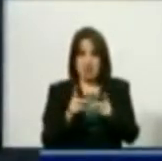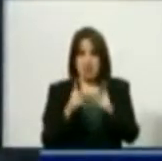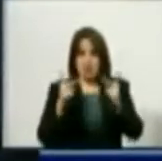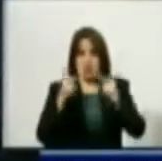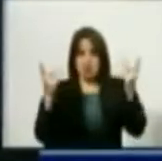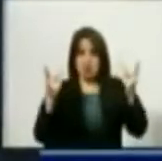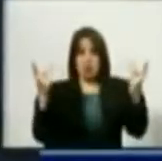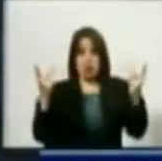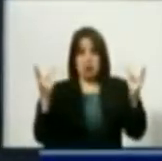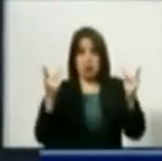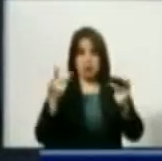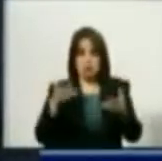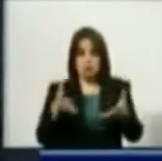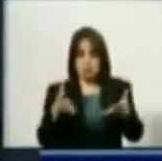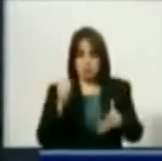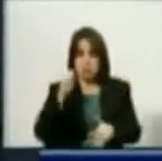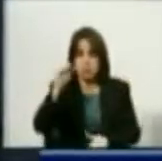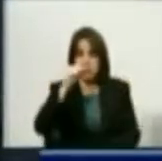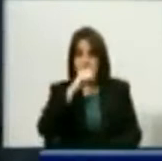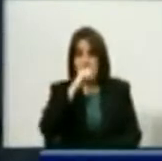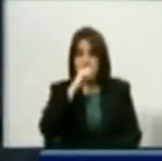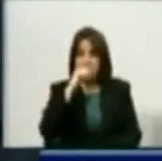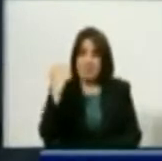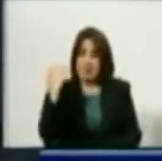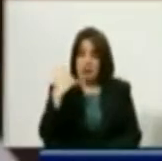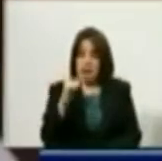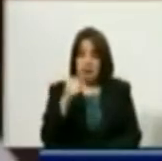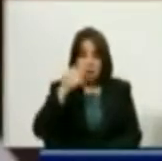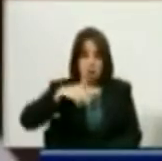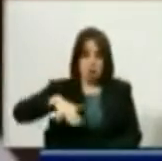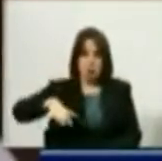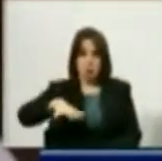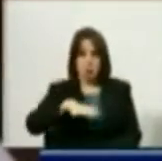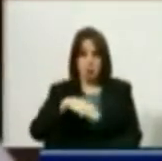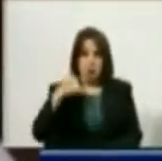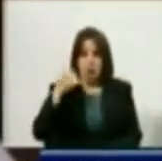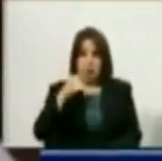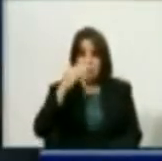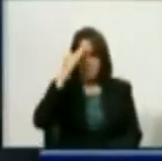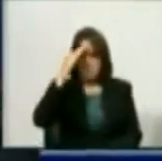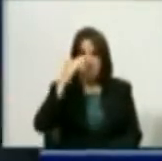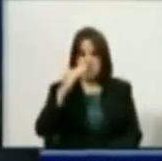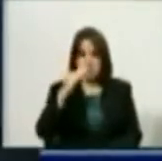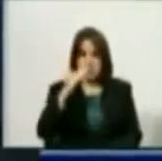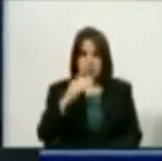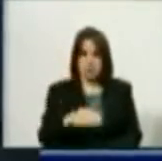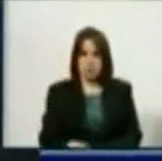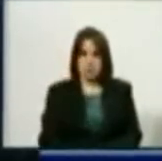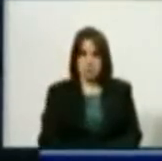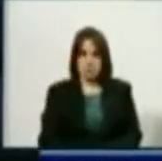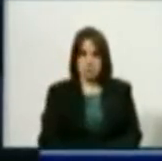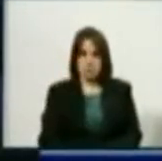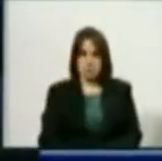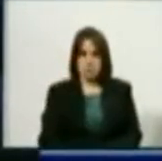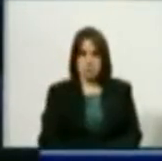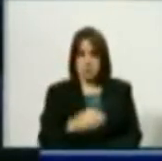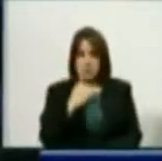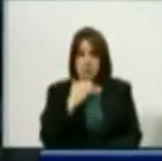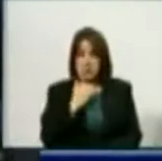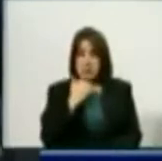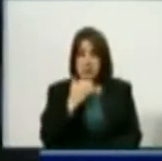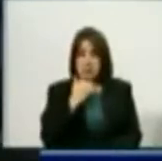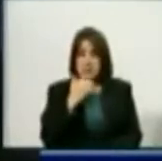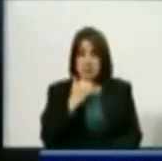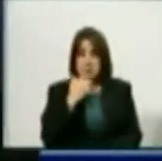tenemos un pueblo tenemos una Fuerza Armada la unidad nacional si algo en lo que